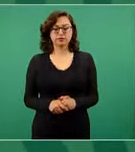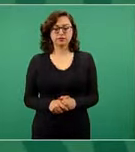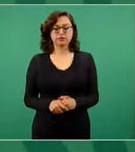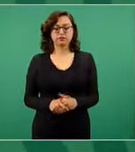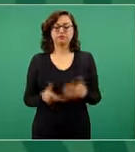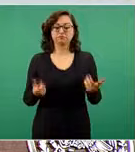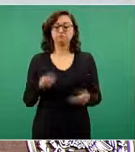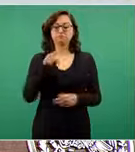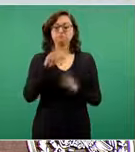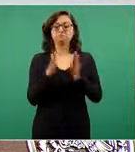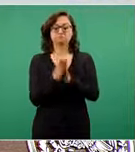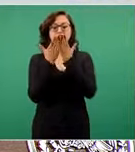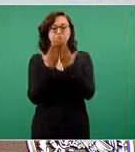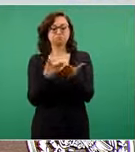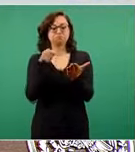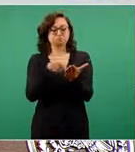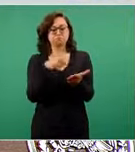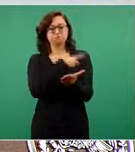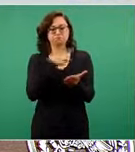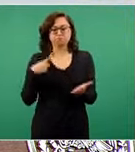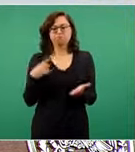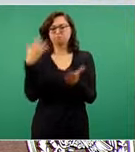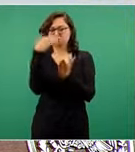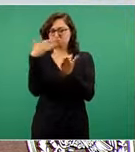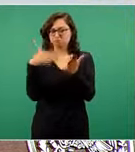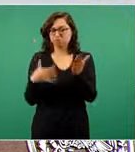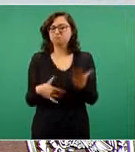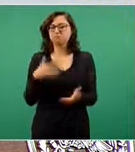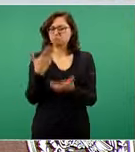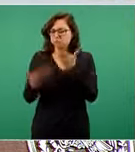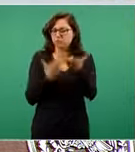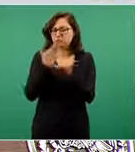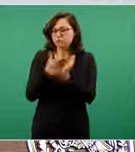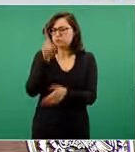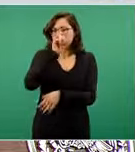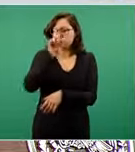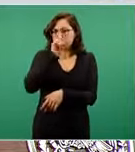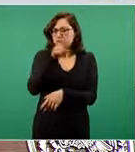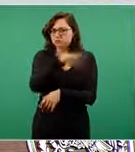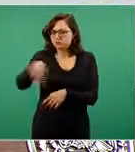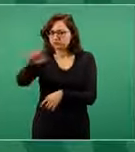leyera, y lo recomiendo respetuosamente, ese libro de lo que pasó,